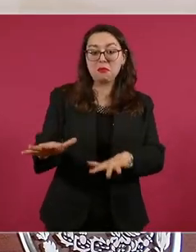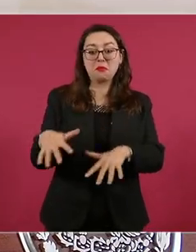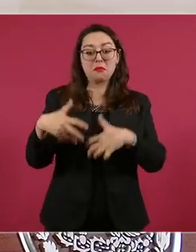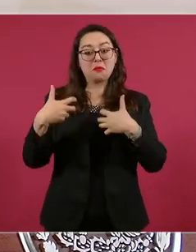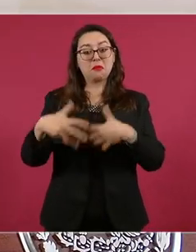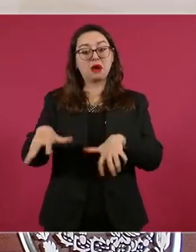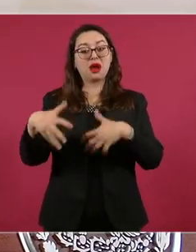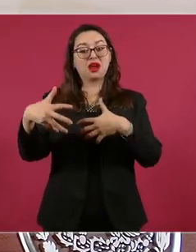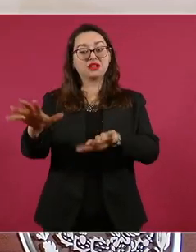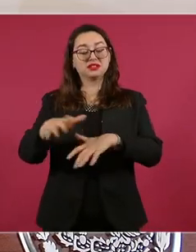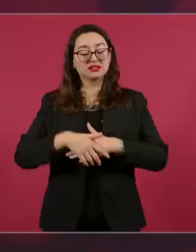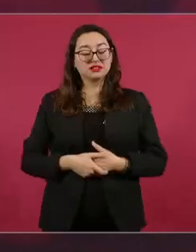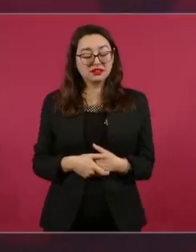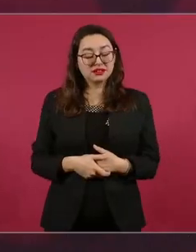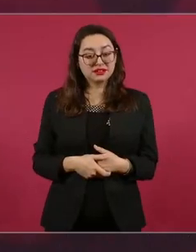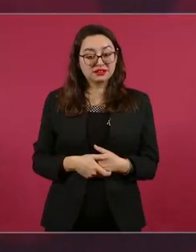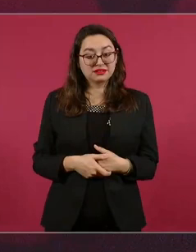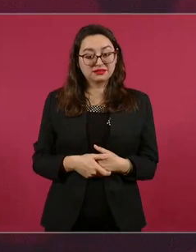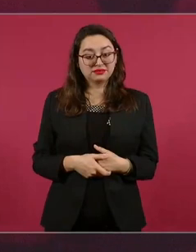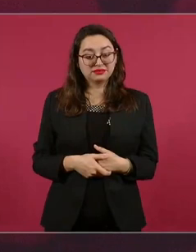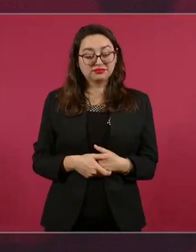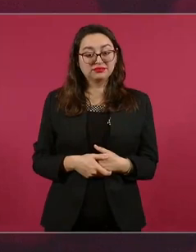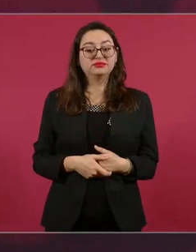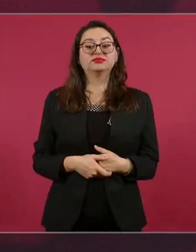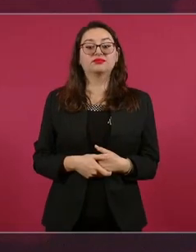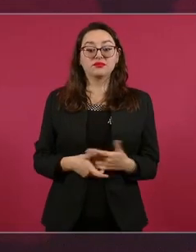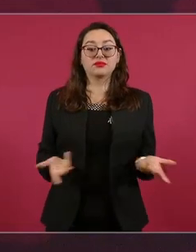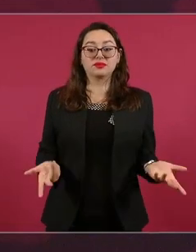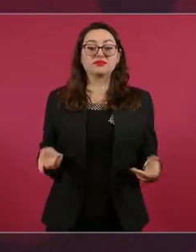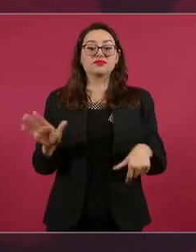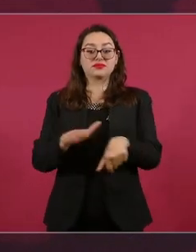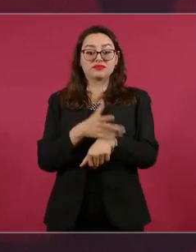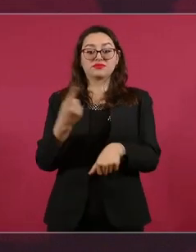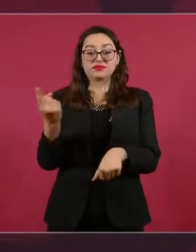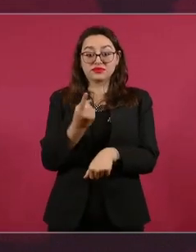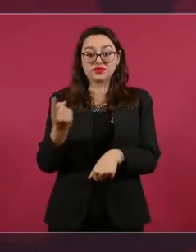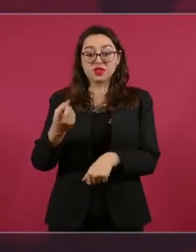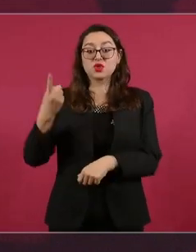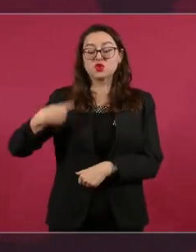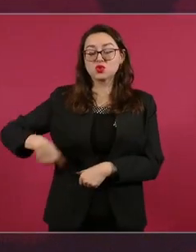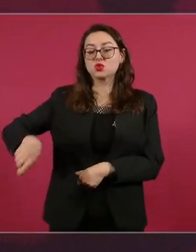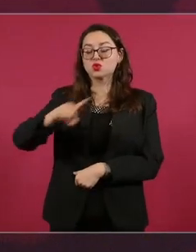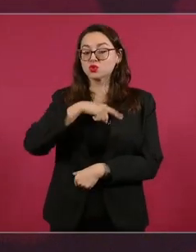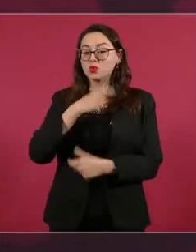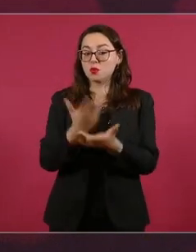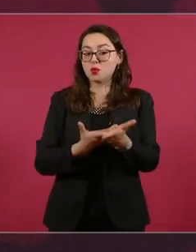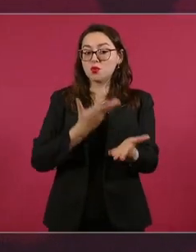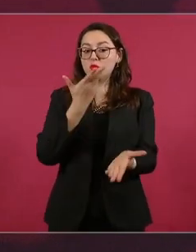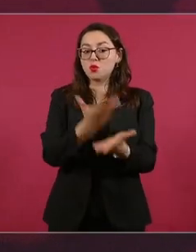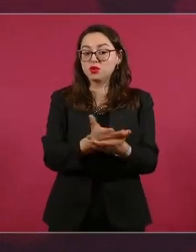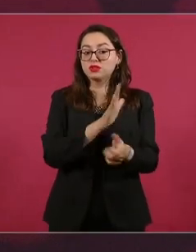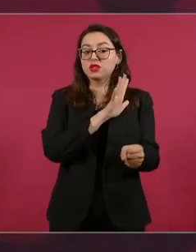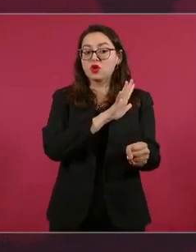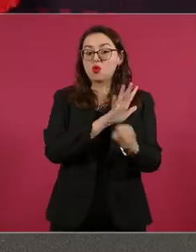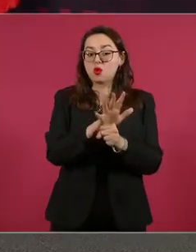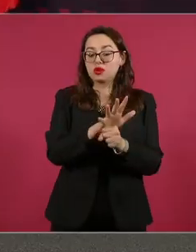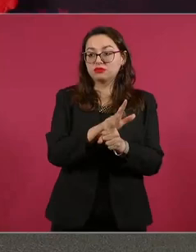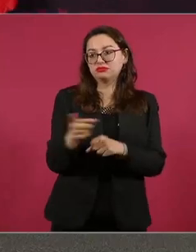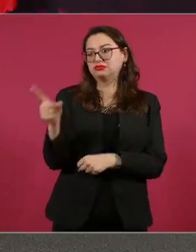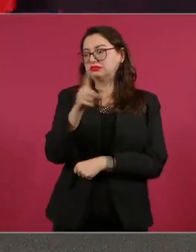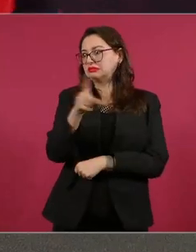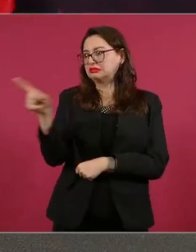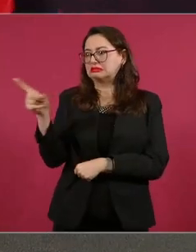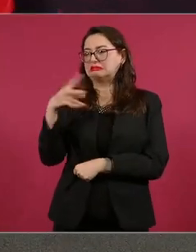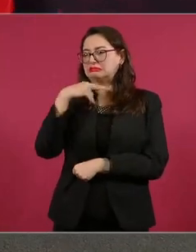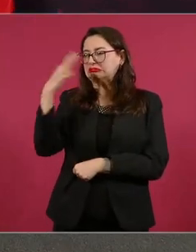porque como estamos planteando de que los elige el pueblo, porque esa es la única manera de